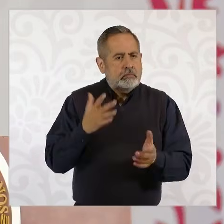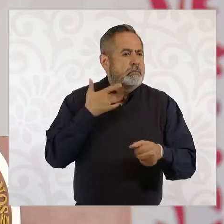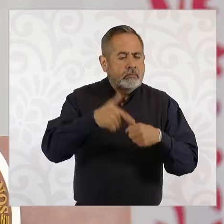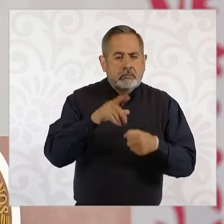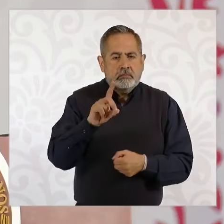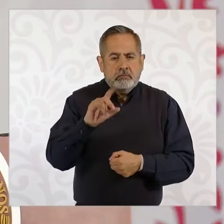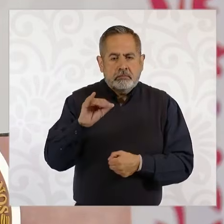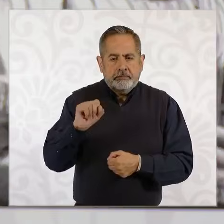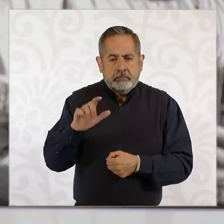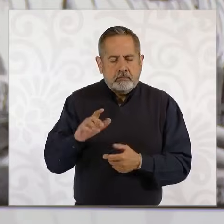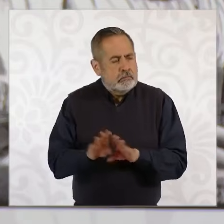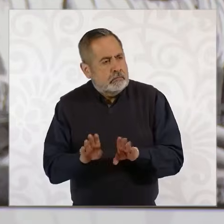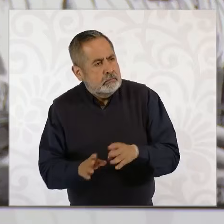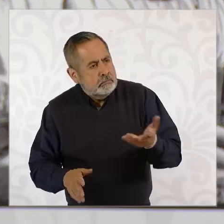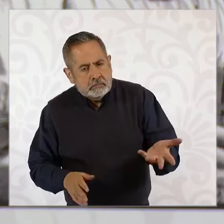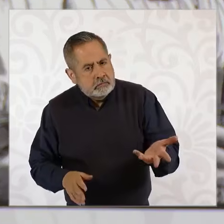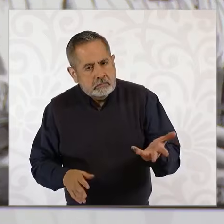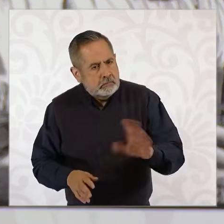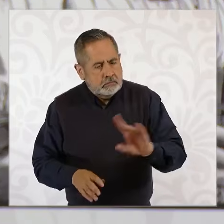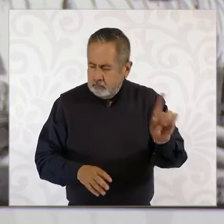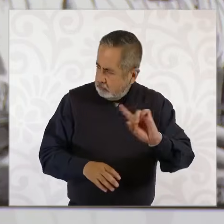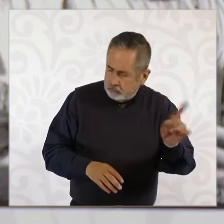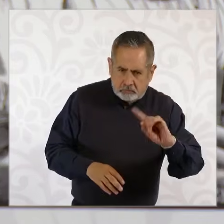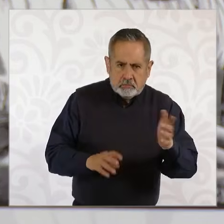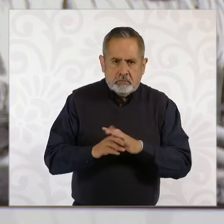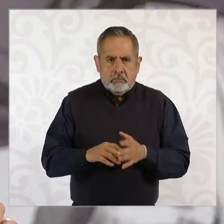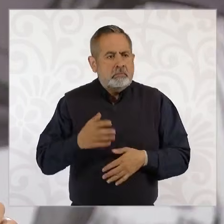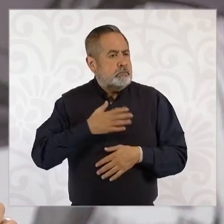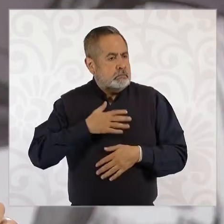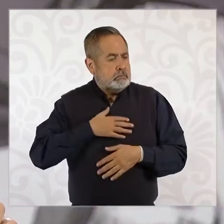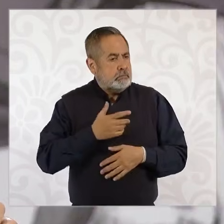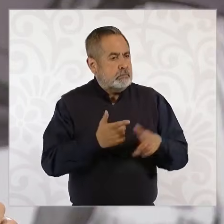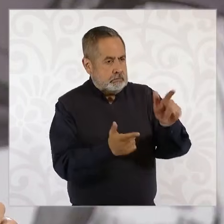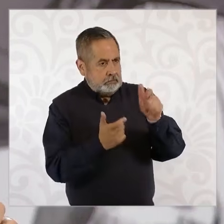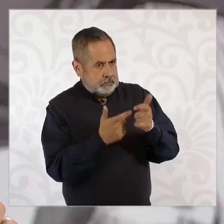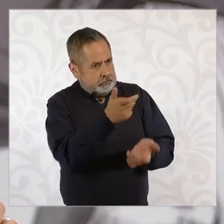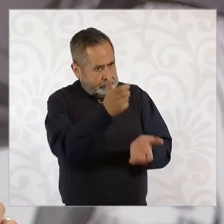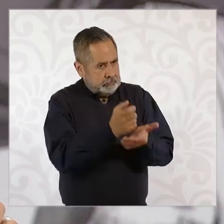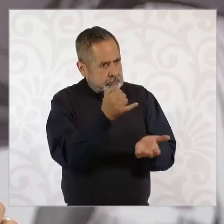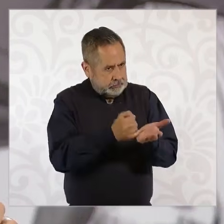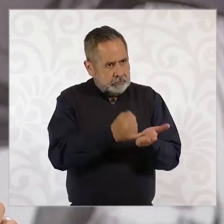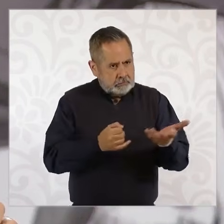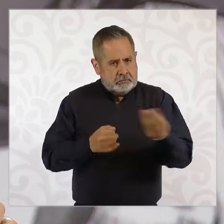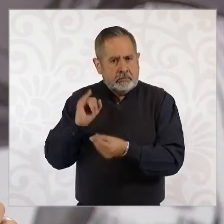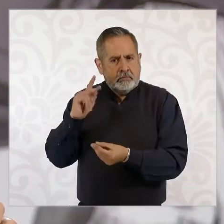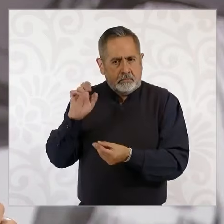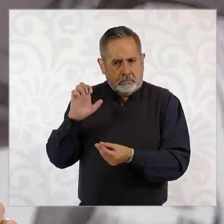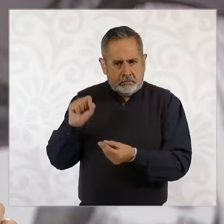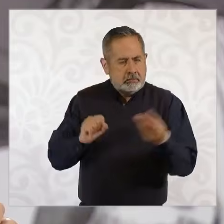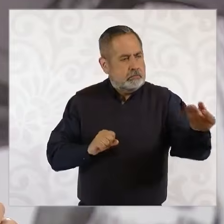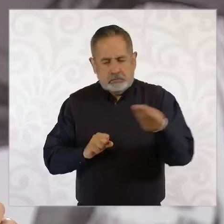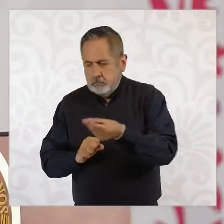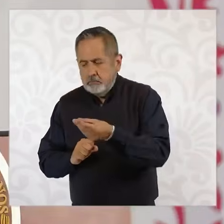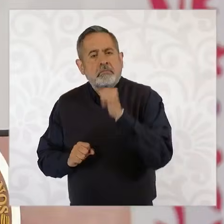¿Cómo? Si además se están utilizando recursos que deberían ayudar a todas y todos los